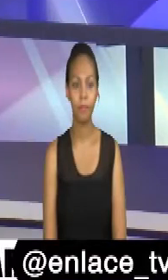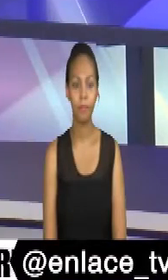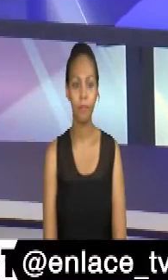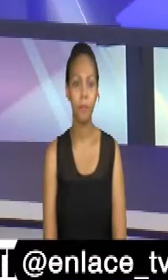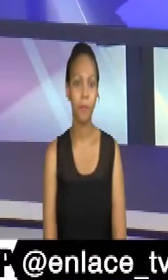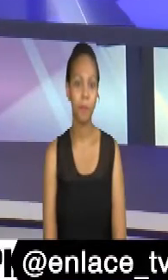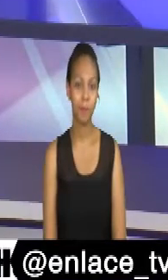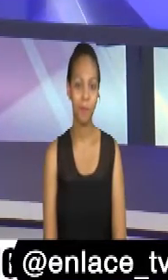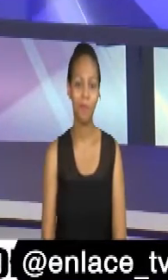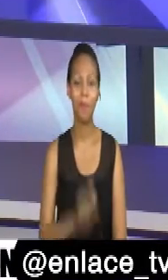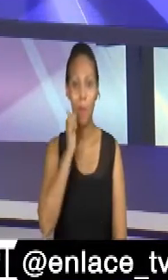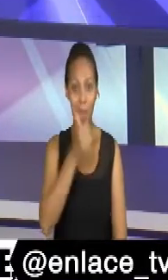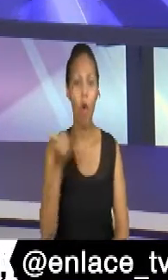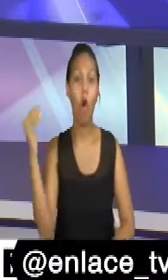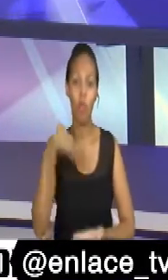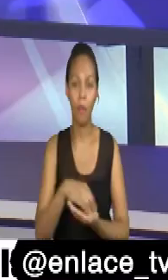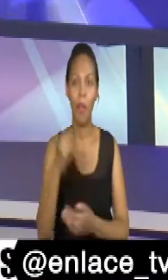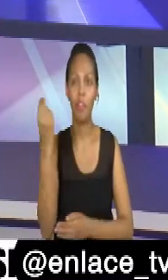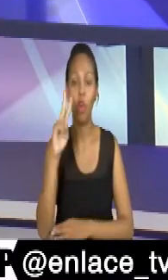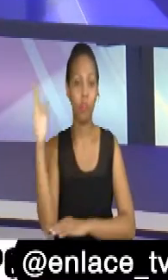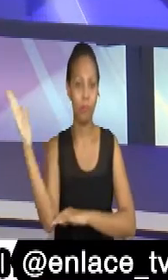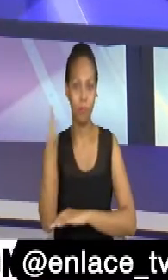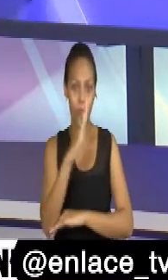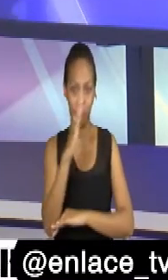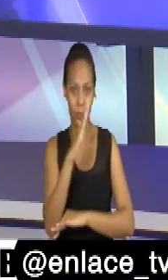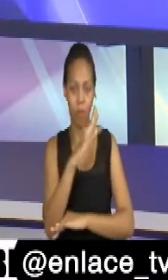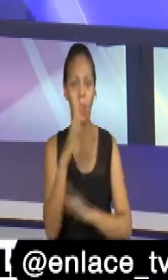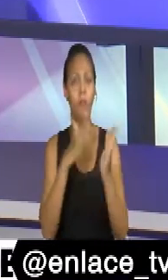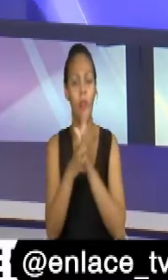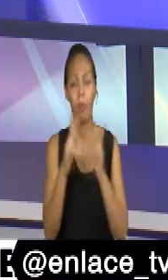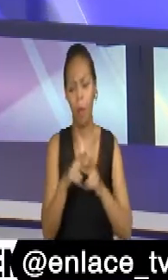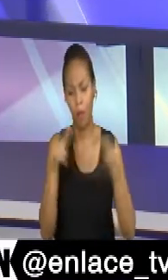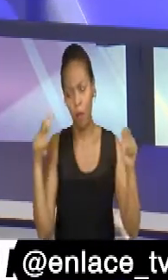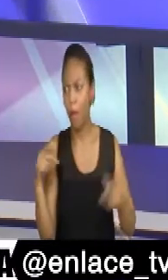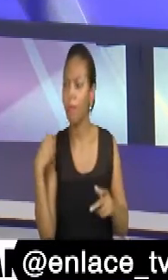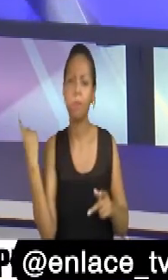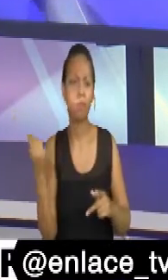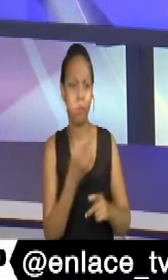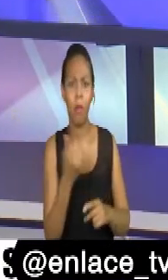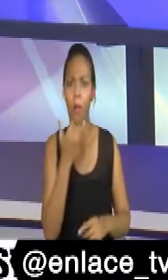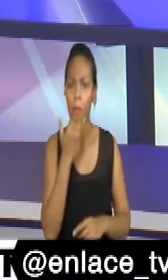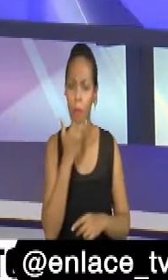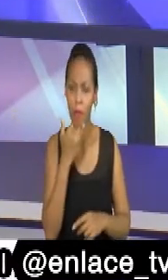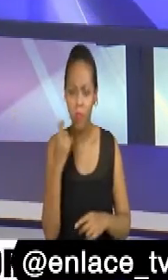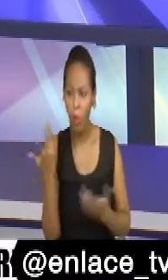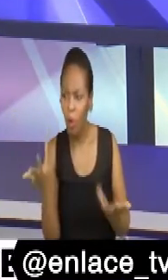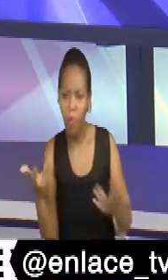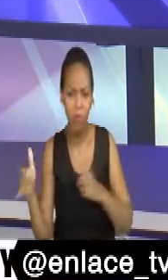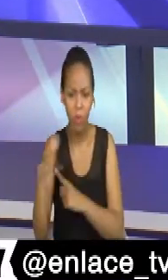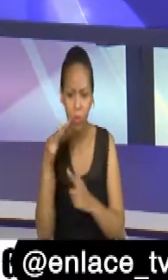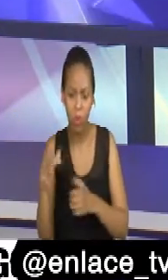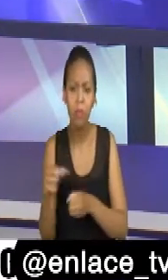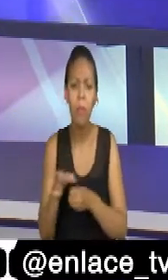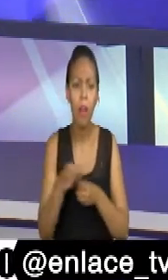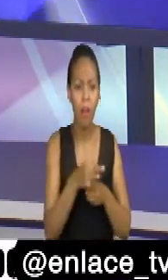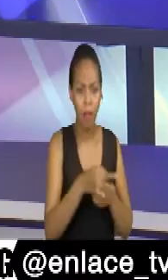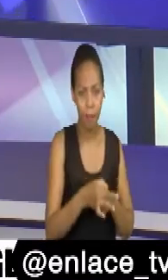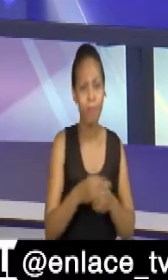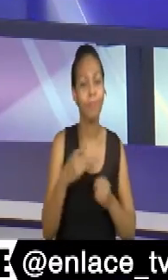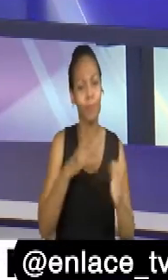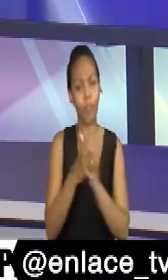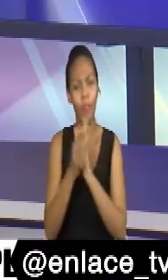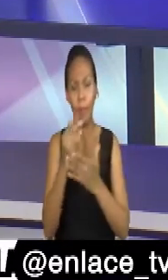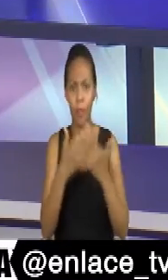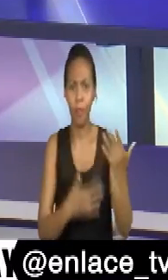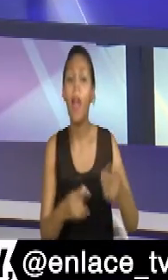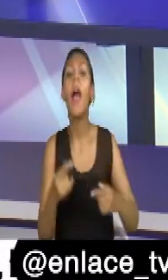Mañana de nuevo los esperamos, 12 del mediodía, para contarles más de lo que pasa en la ciudad y región. A ustedes, gracias como siempre por la preferencia